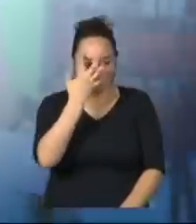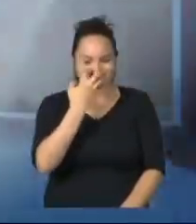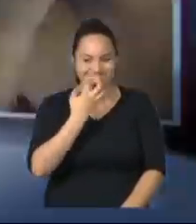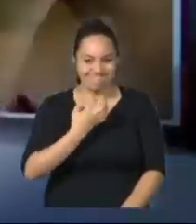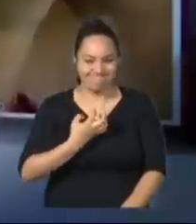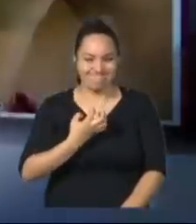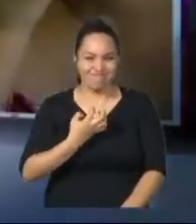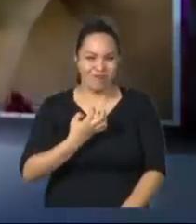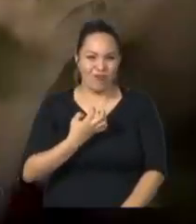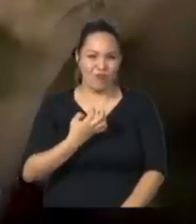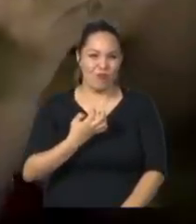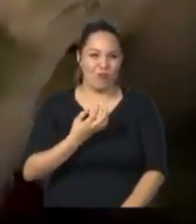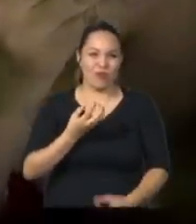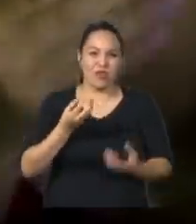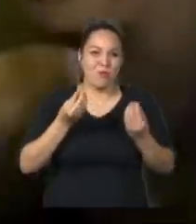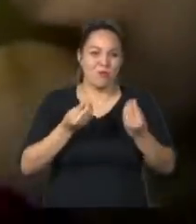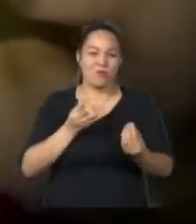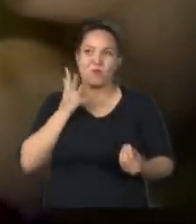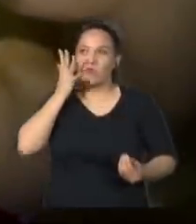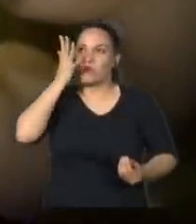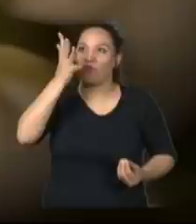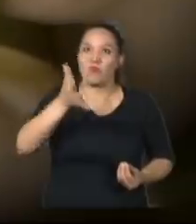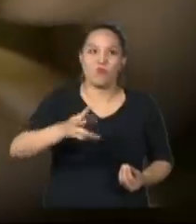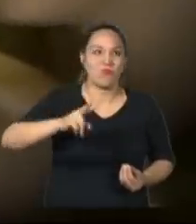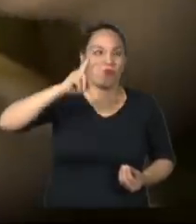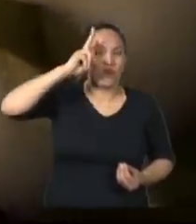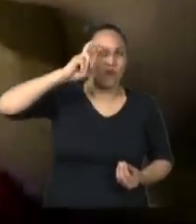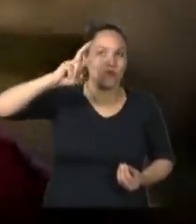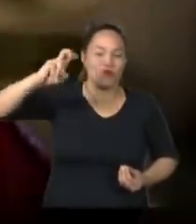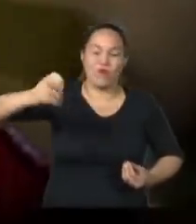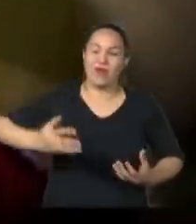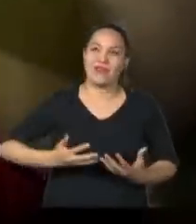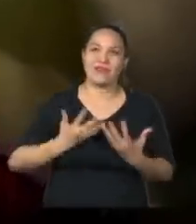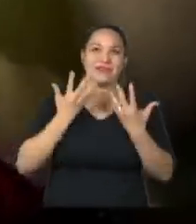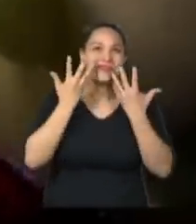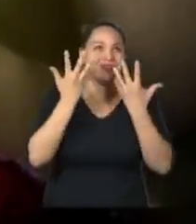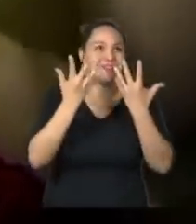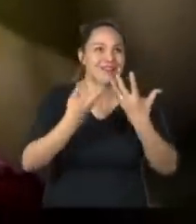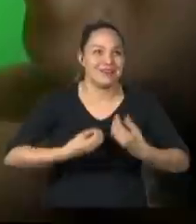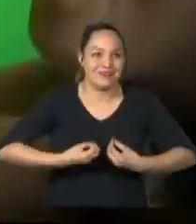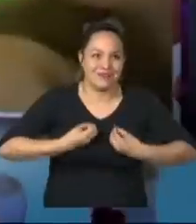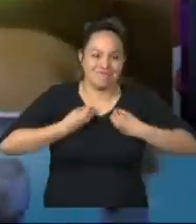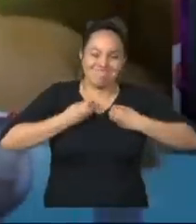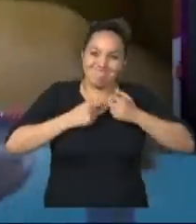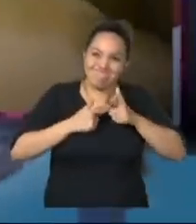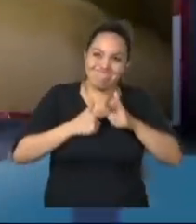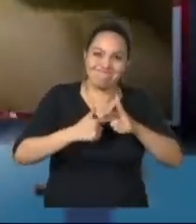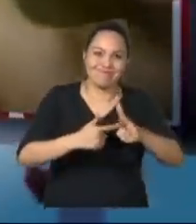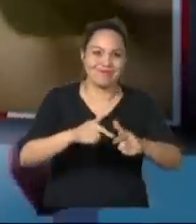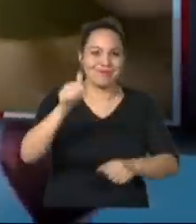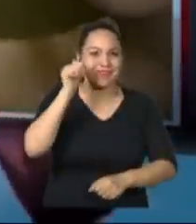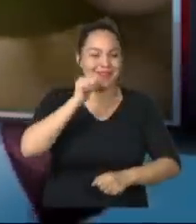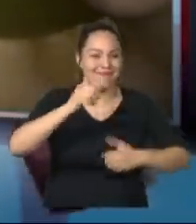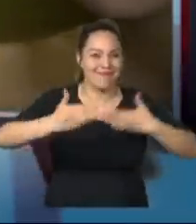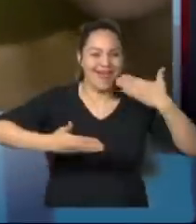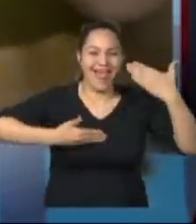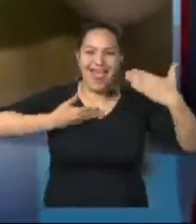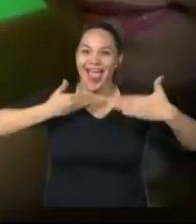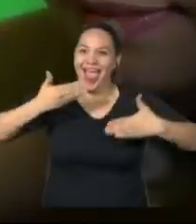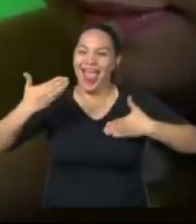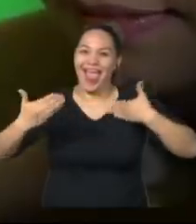porque tenía tantos sueños que cumplir, tantos deseos de vivir. Era tan alegre, era